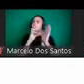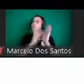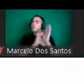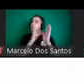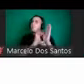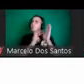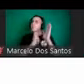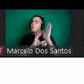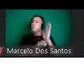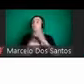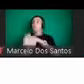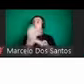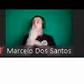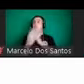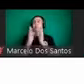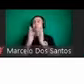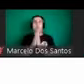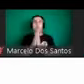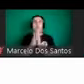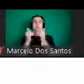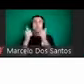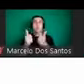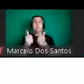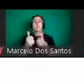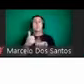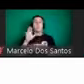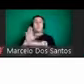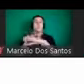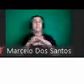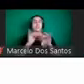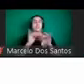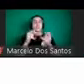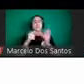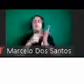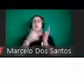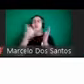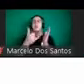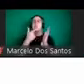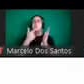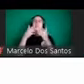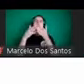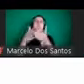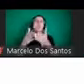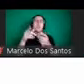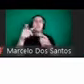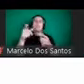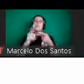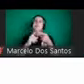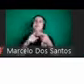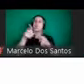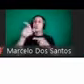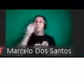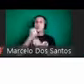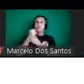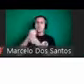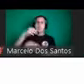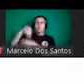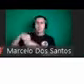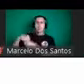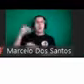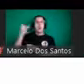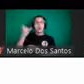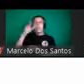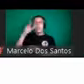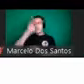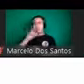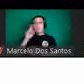de esta tarde. Tal es así que hicimos la pregunta de que si tenía o no en su institución funcionarios con discapacidad, más